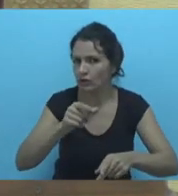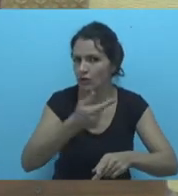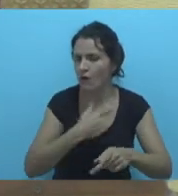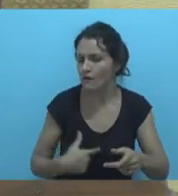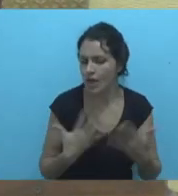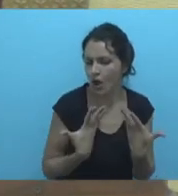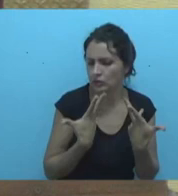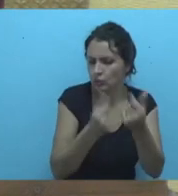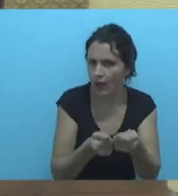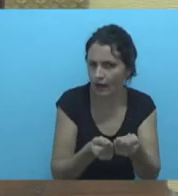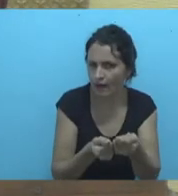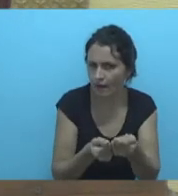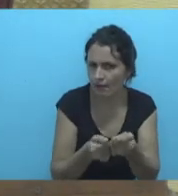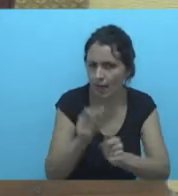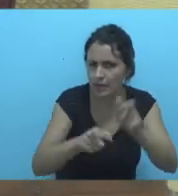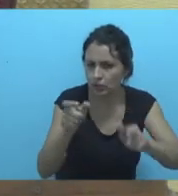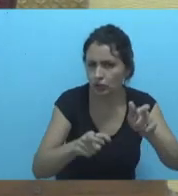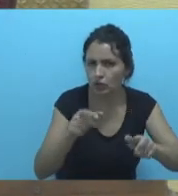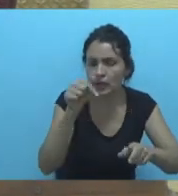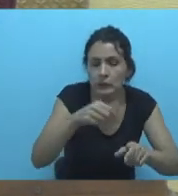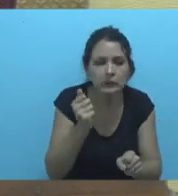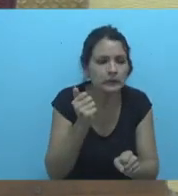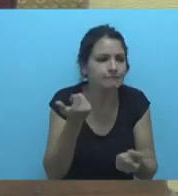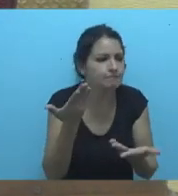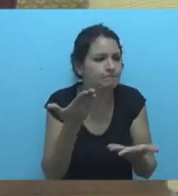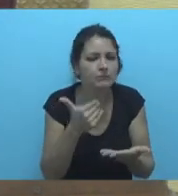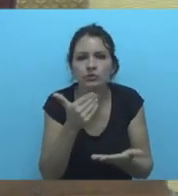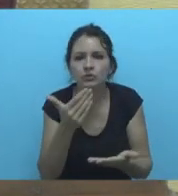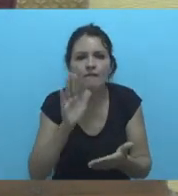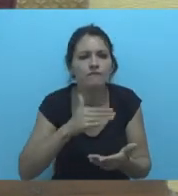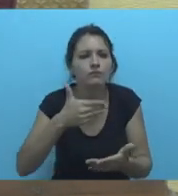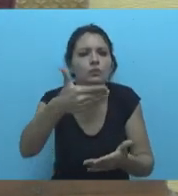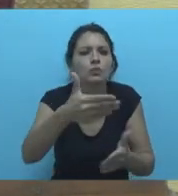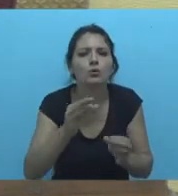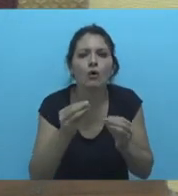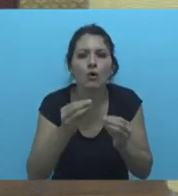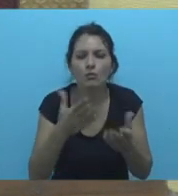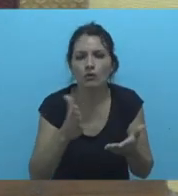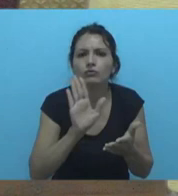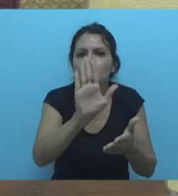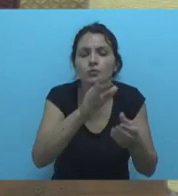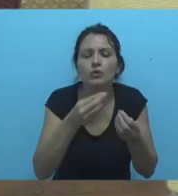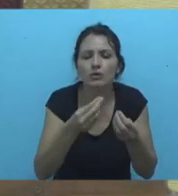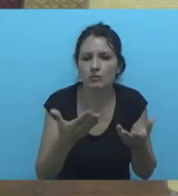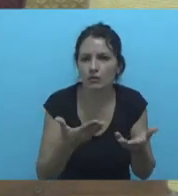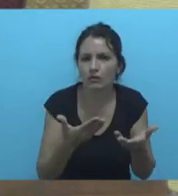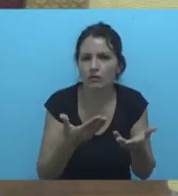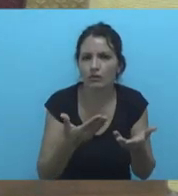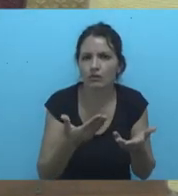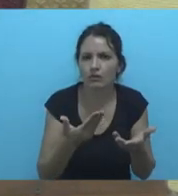castigados, de los que hoy no saben bien, insisto, lo que aparece como significado en la palabra